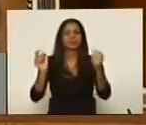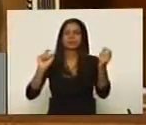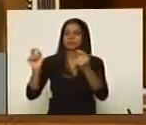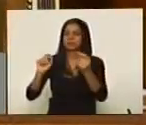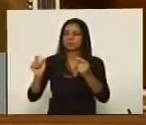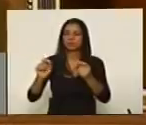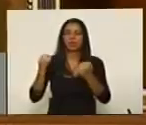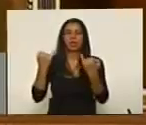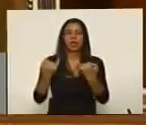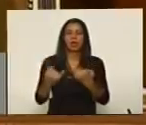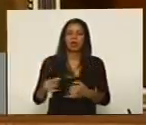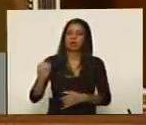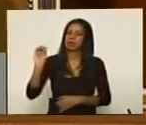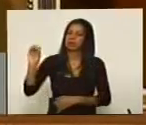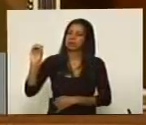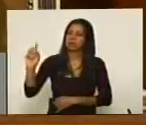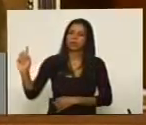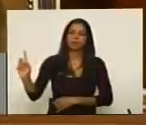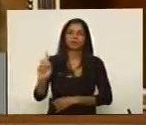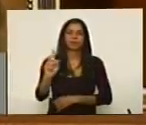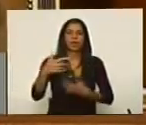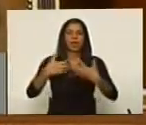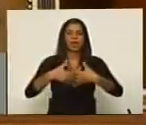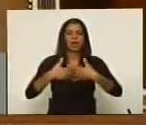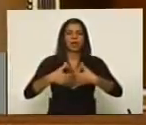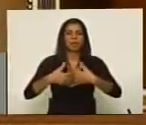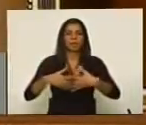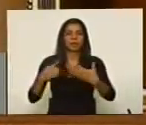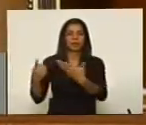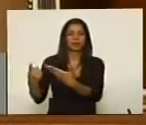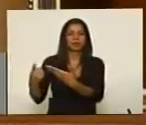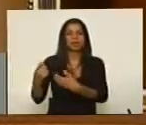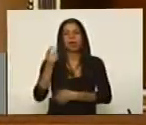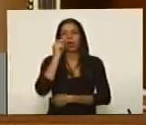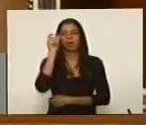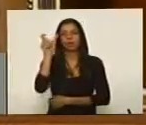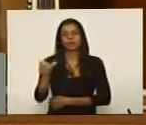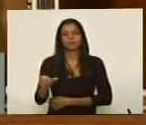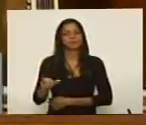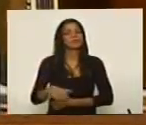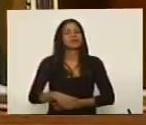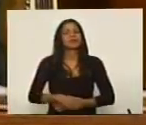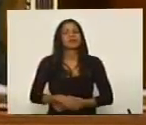a darle la palabra por el sector empresarios al constituyente Gerson Hernández.